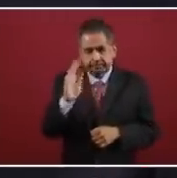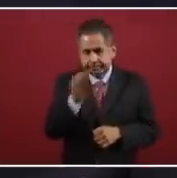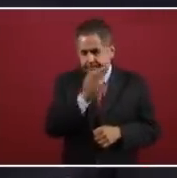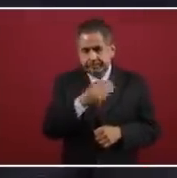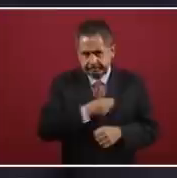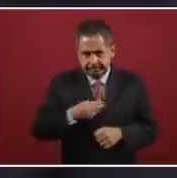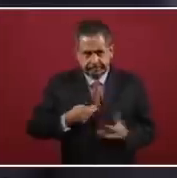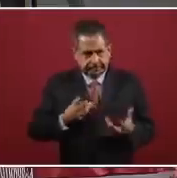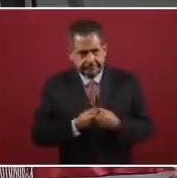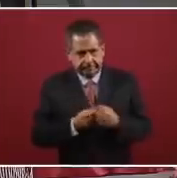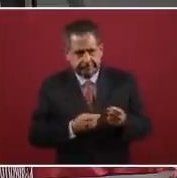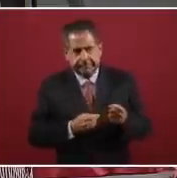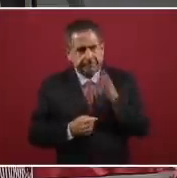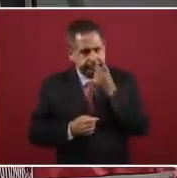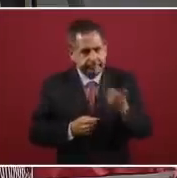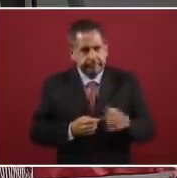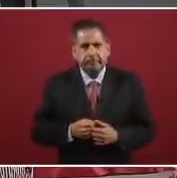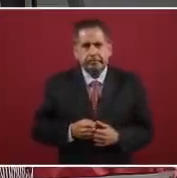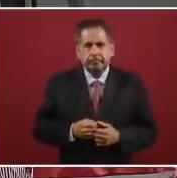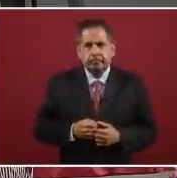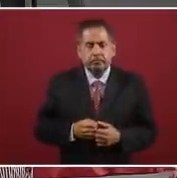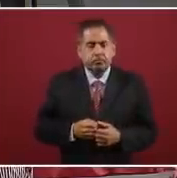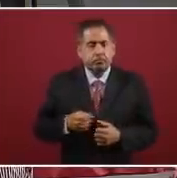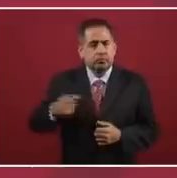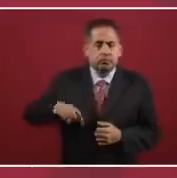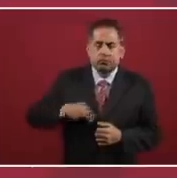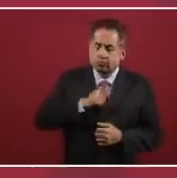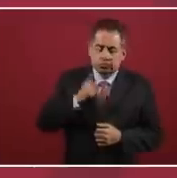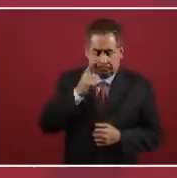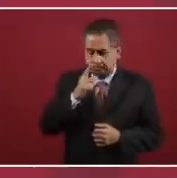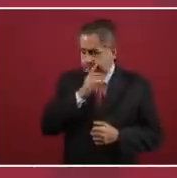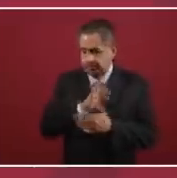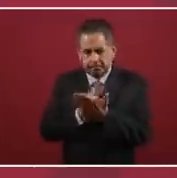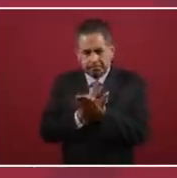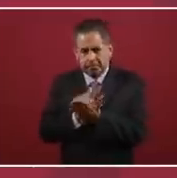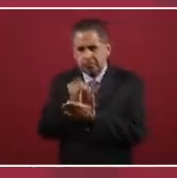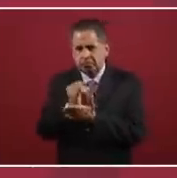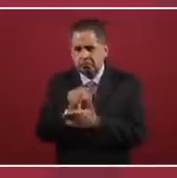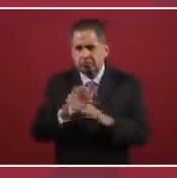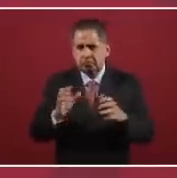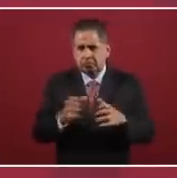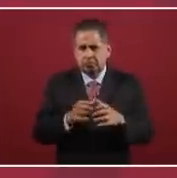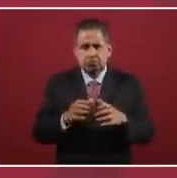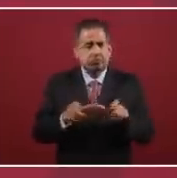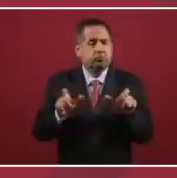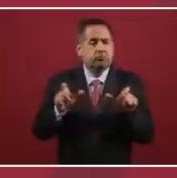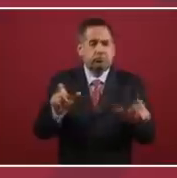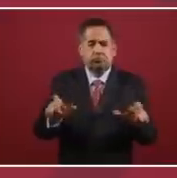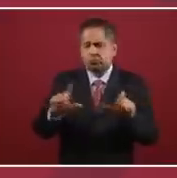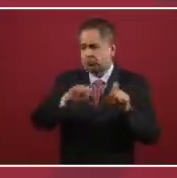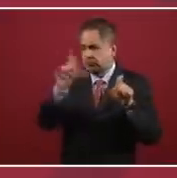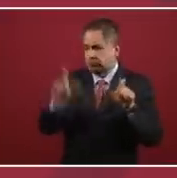elementos de la Policía Federal? Que tuvimos que tomar la decisión de crear la Guardia Nacional